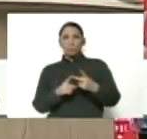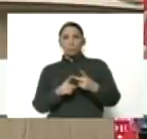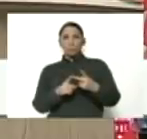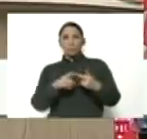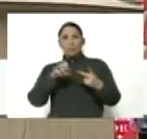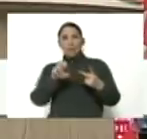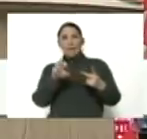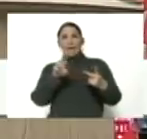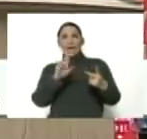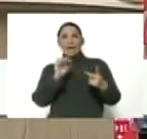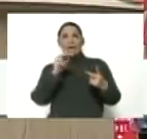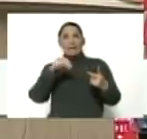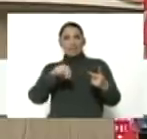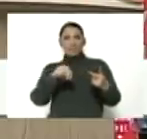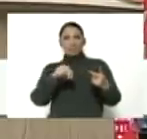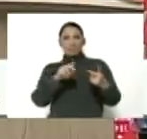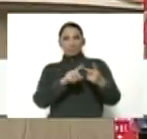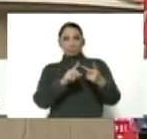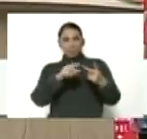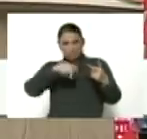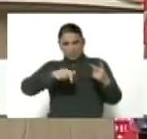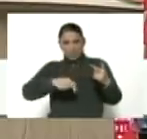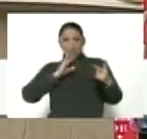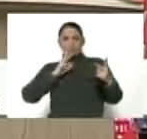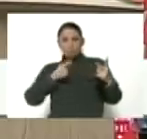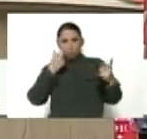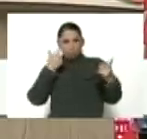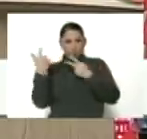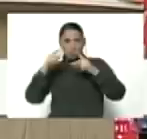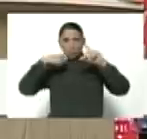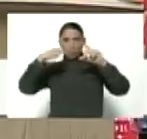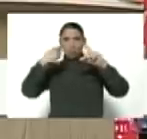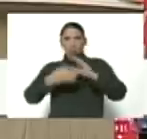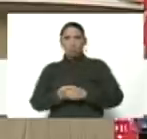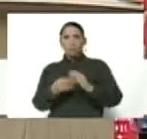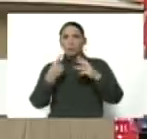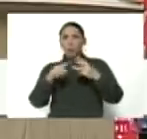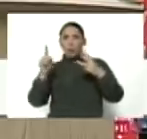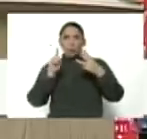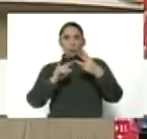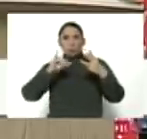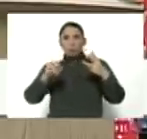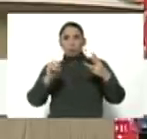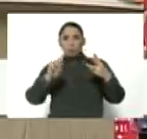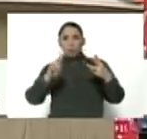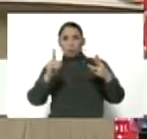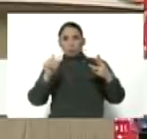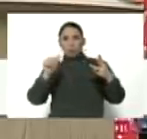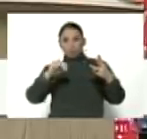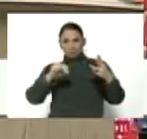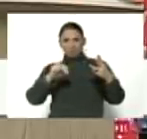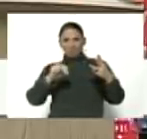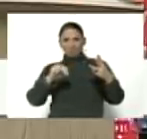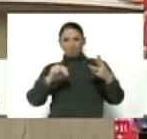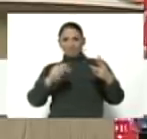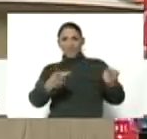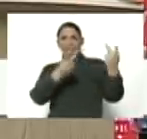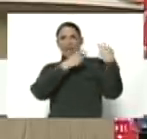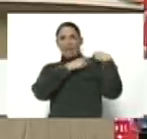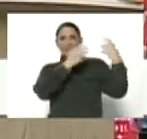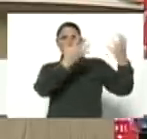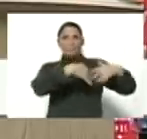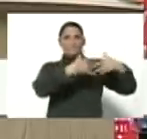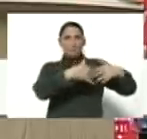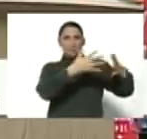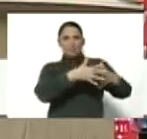caso de Erin Berry, y el otro usaba como seudónimo Jordan, suponemos que es el dueño de